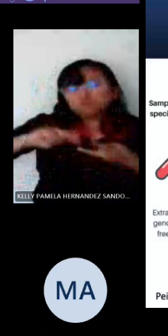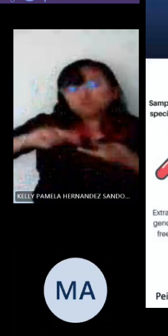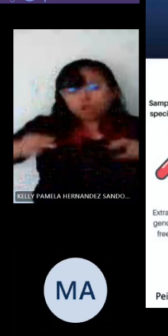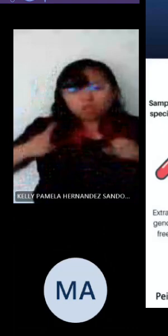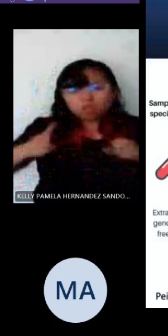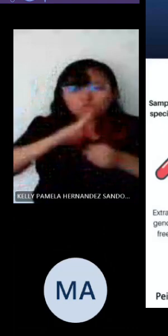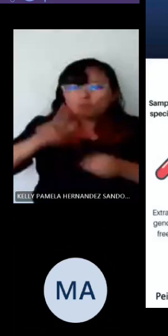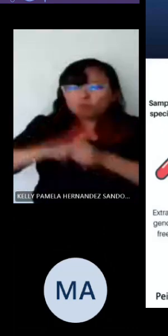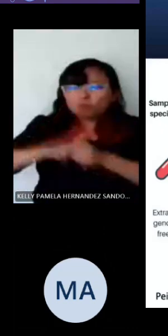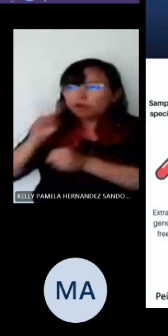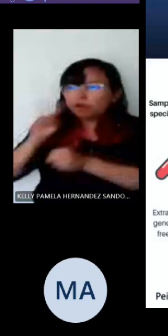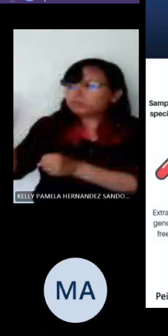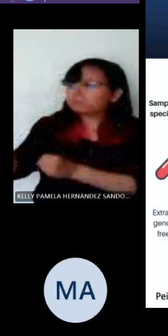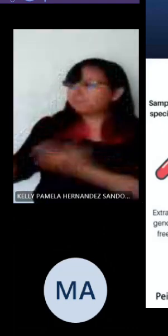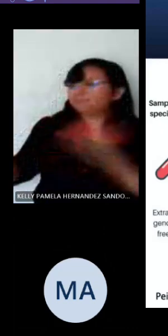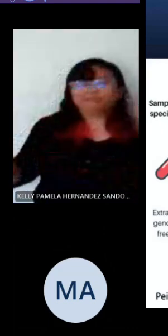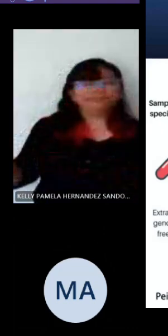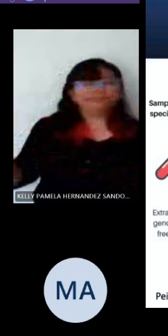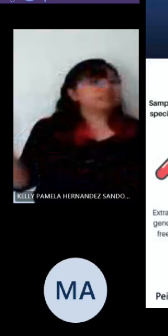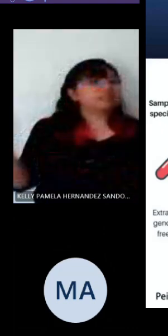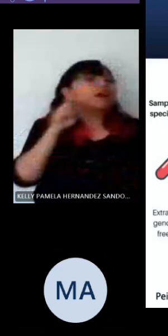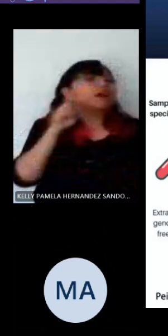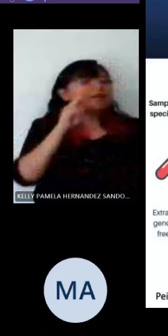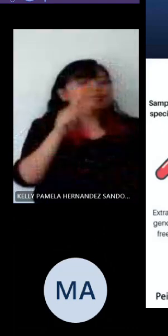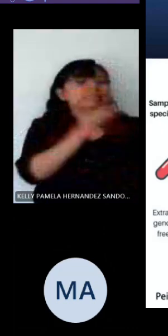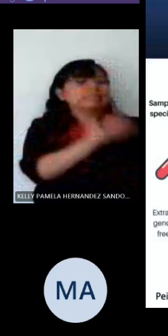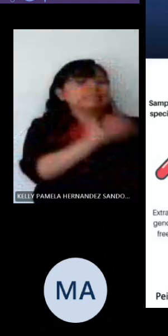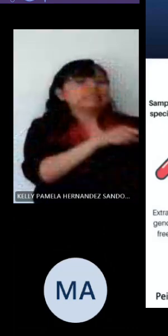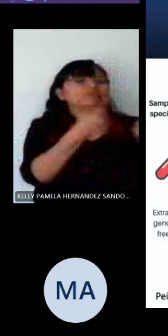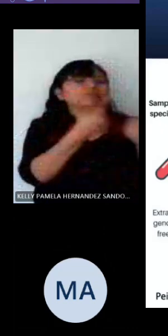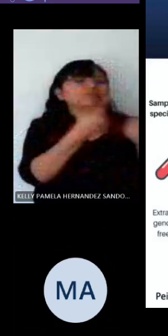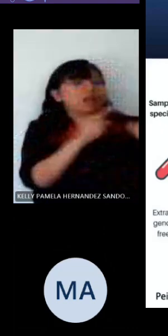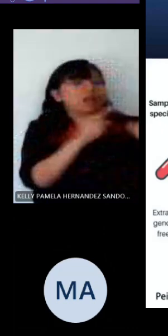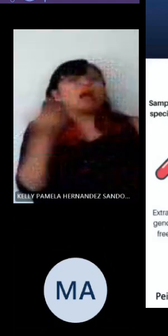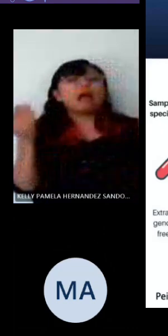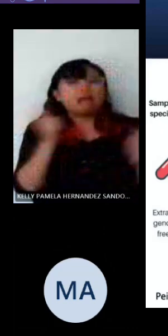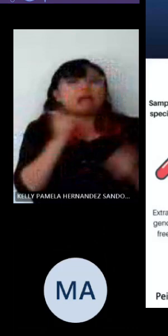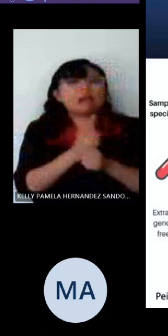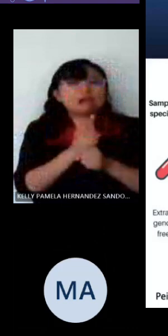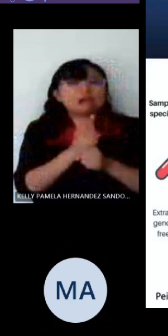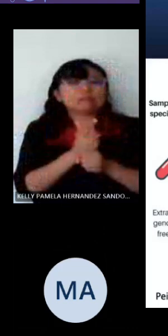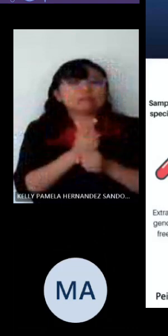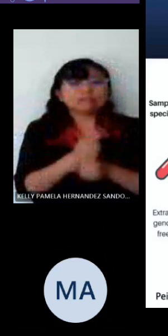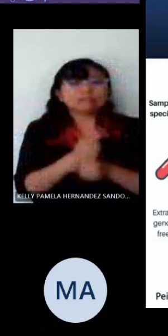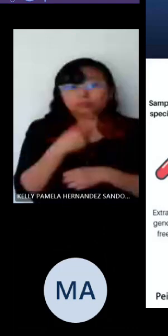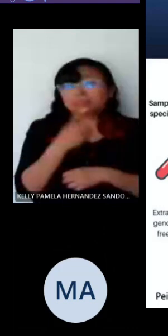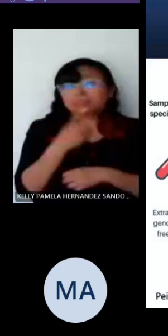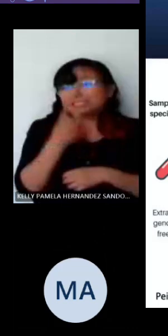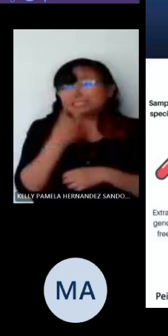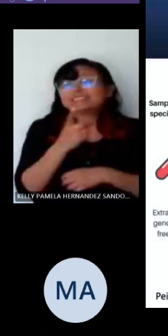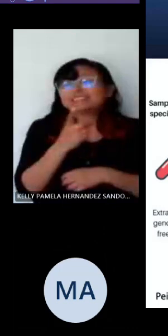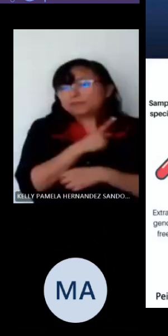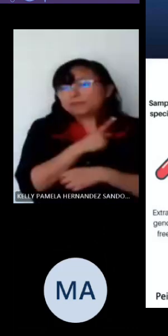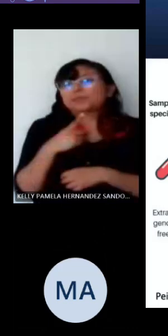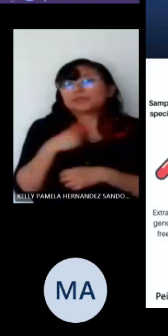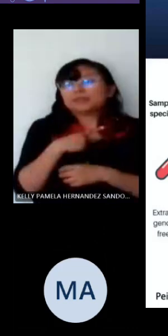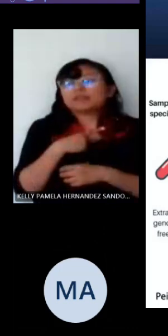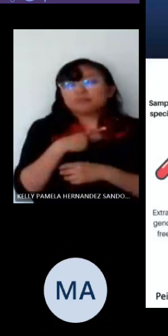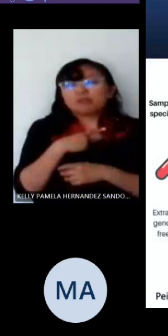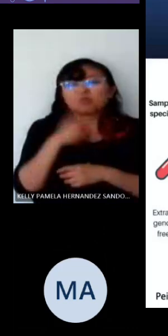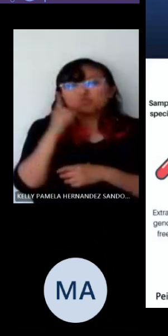podemos así detectar faltas de ortografía. Y por supuesto, pues esto tiene que llegar a ser interpretado por